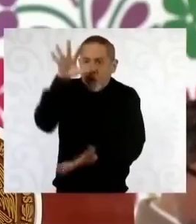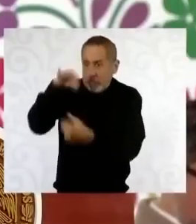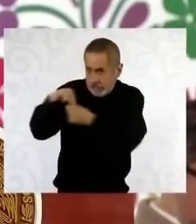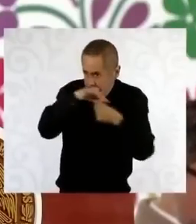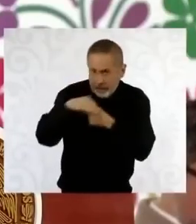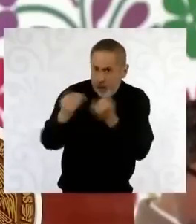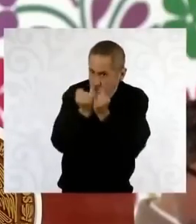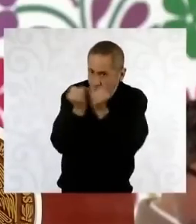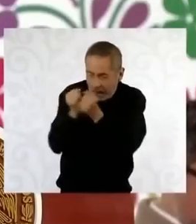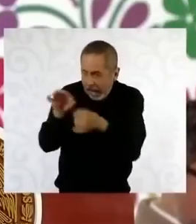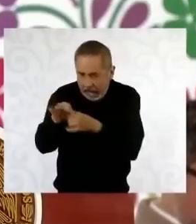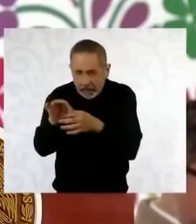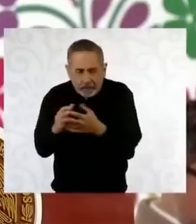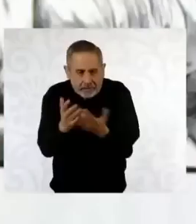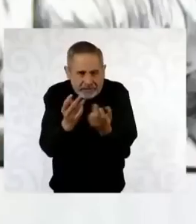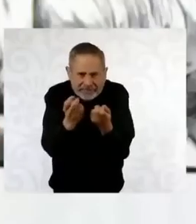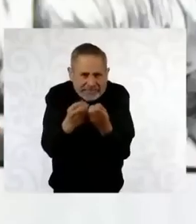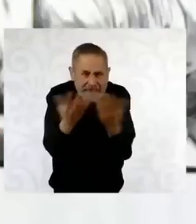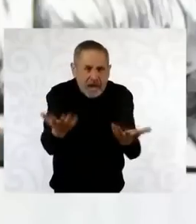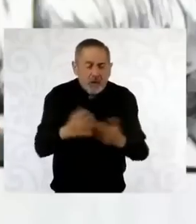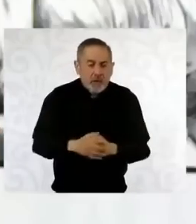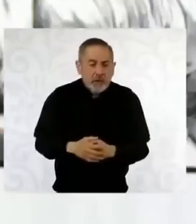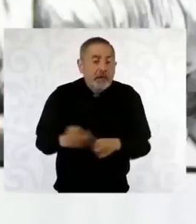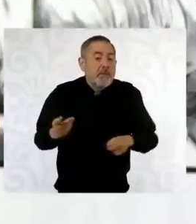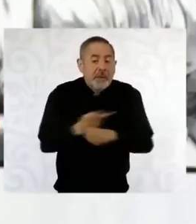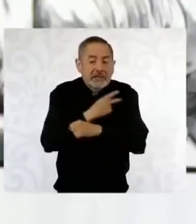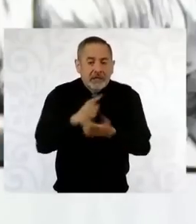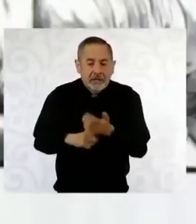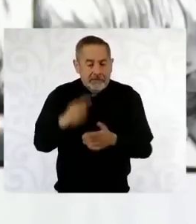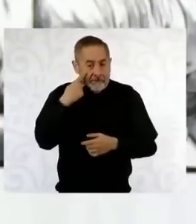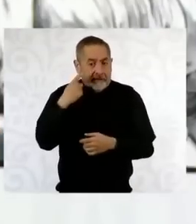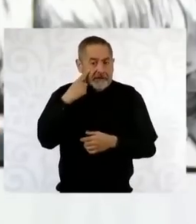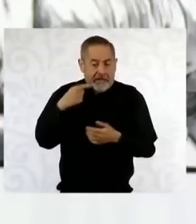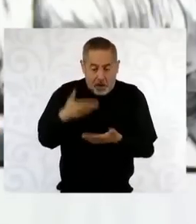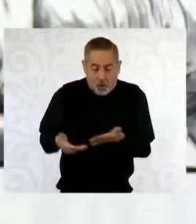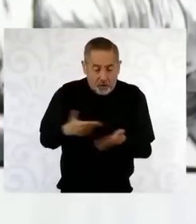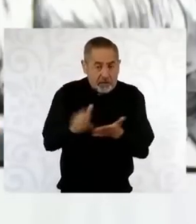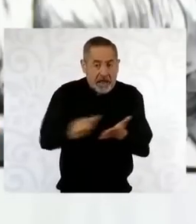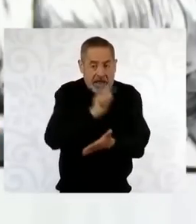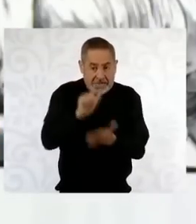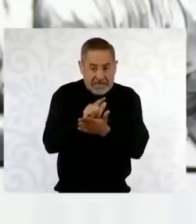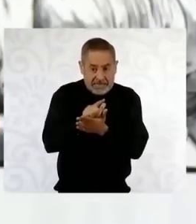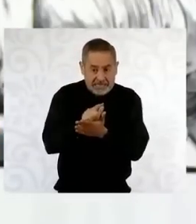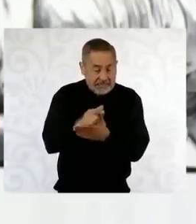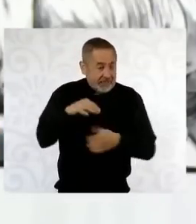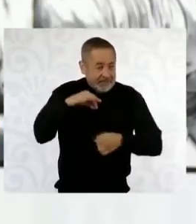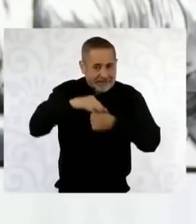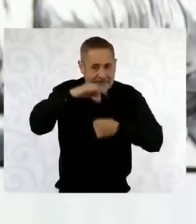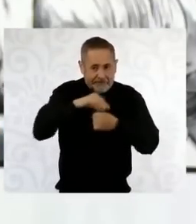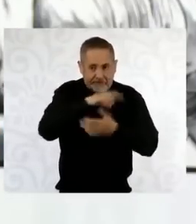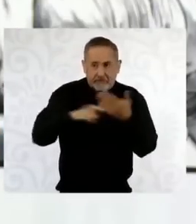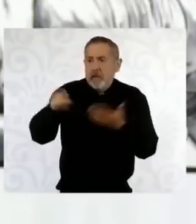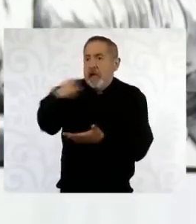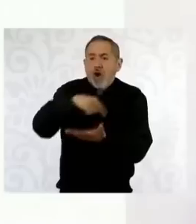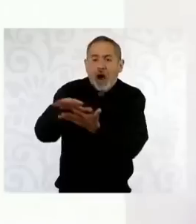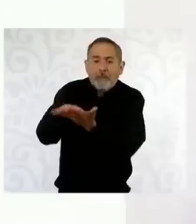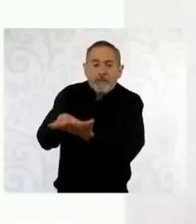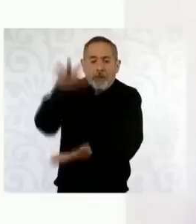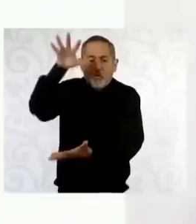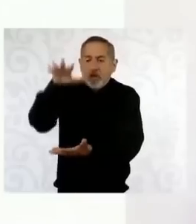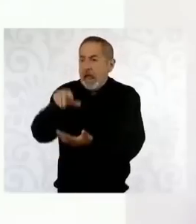Senadores. Lo que pasó ahora es que con las leyes electorales actuales, pues ganamos la mayoría